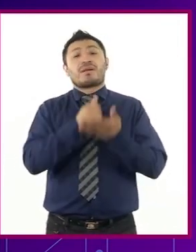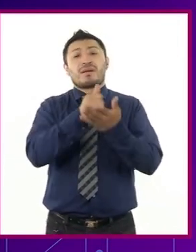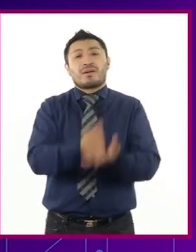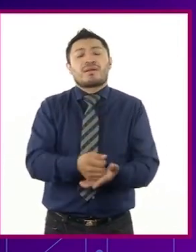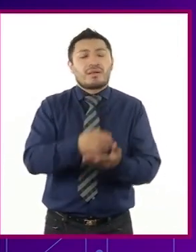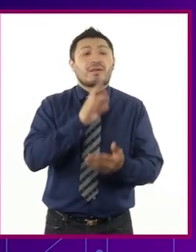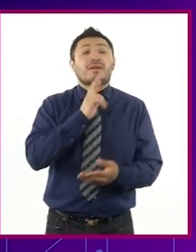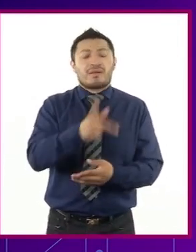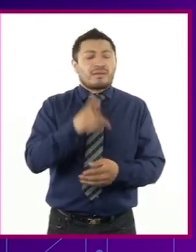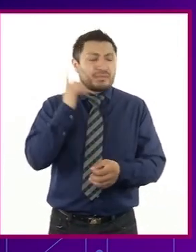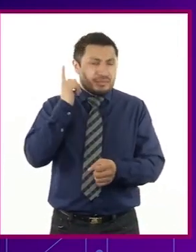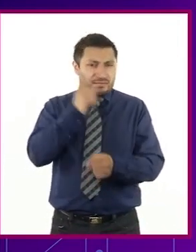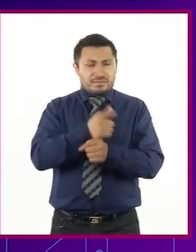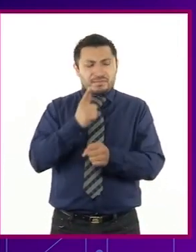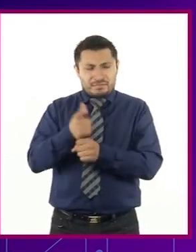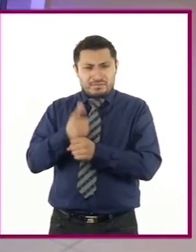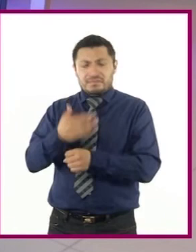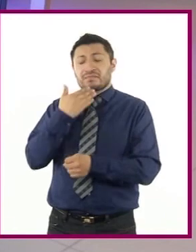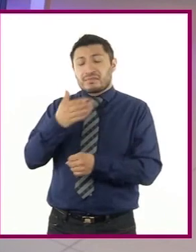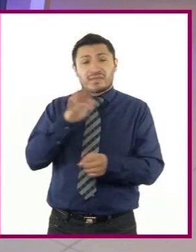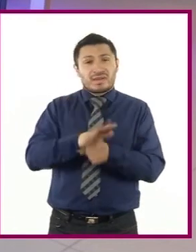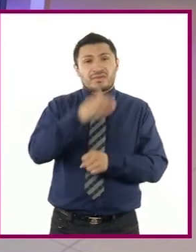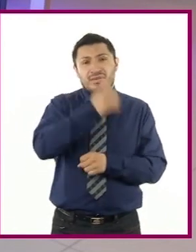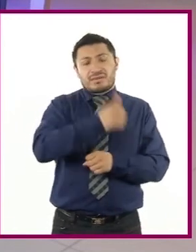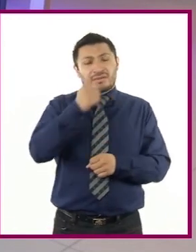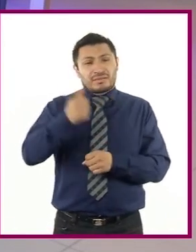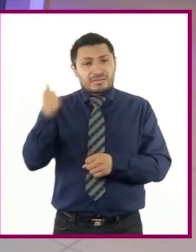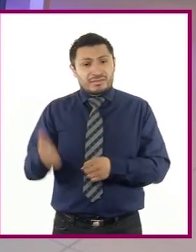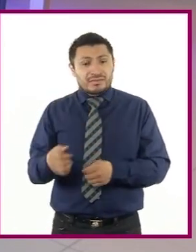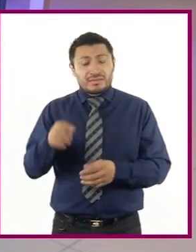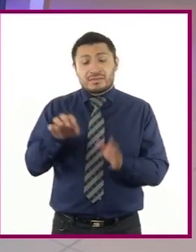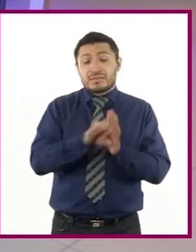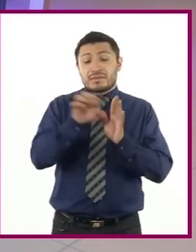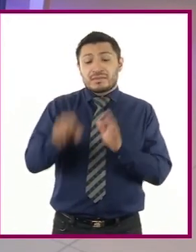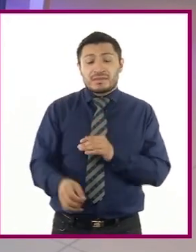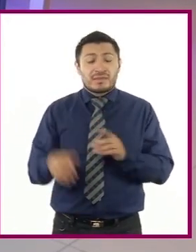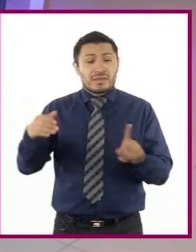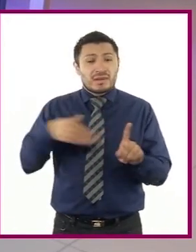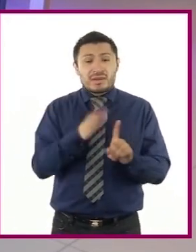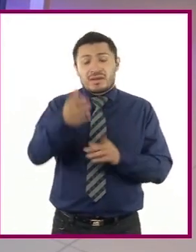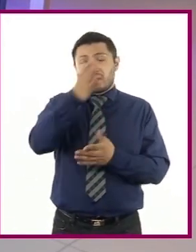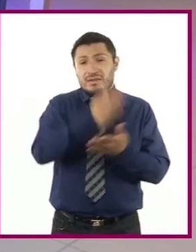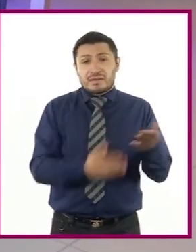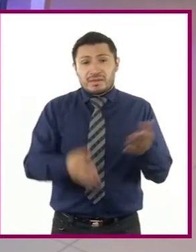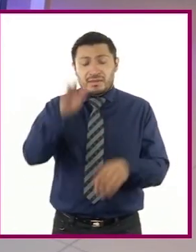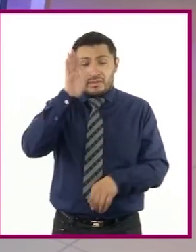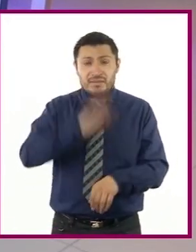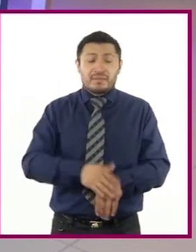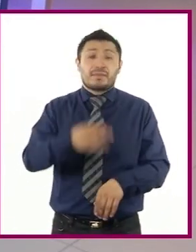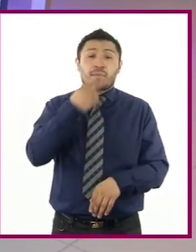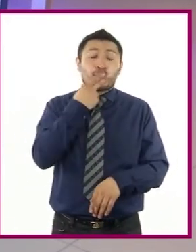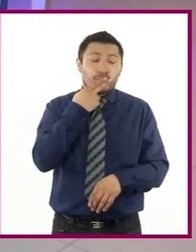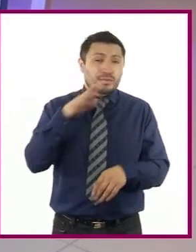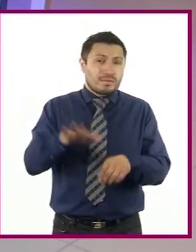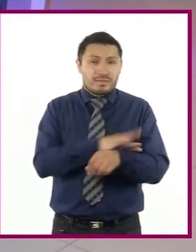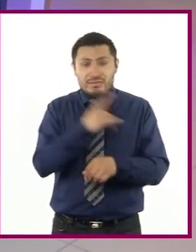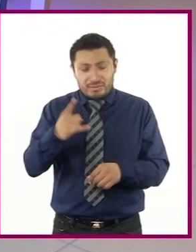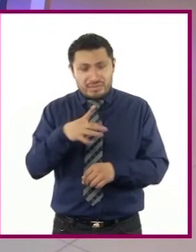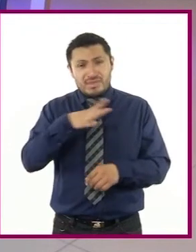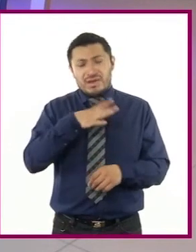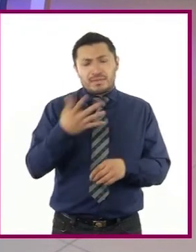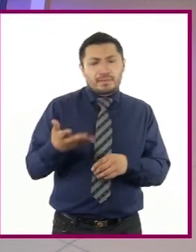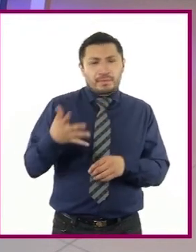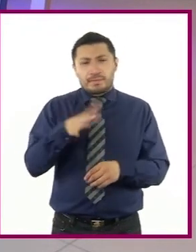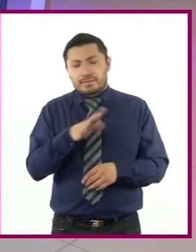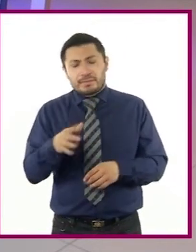el desempeño de cada uno de ellos. En este caso, la desviación media resulta más útil, ya que muestra el intervalo de